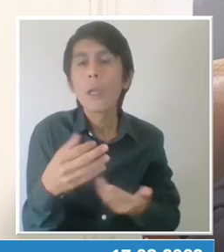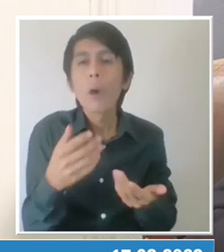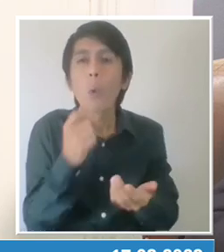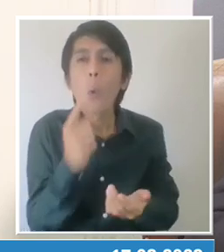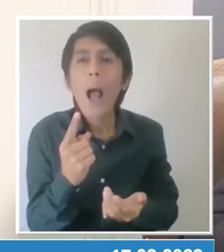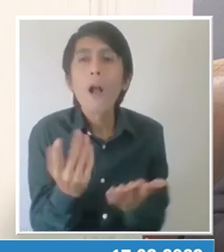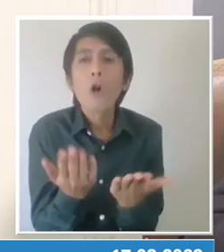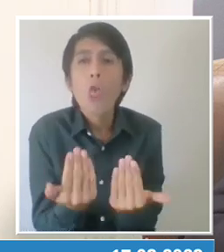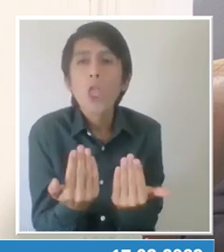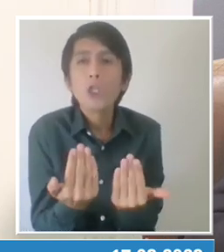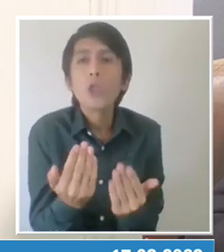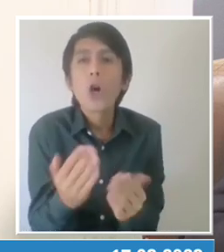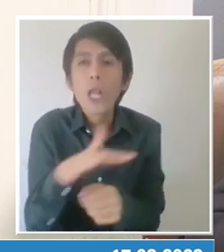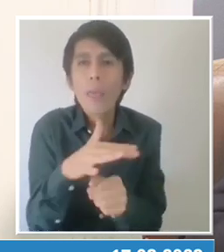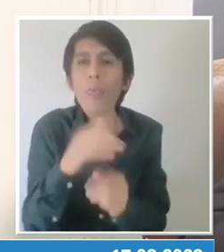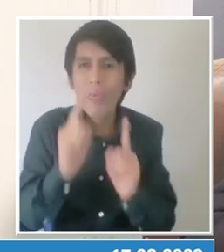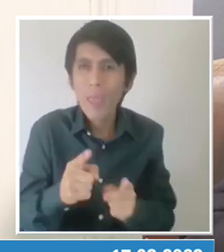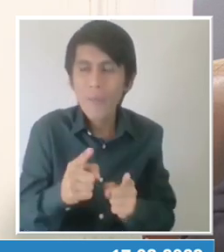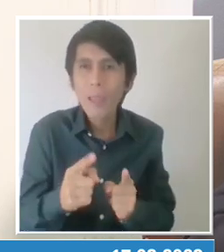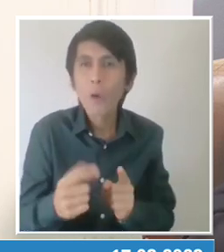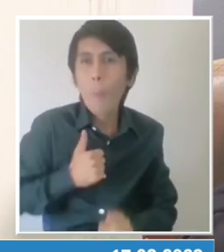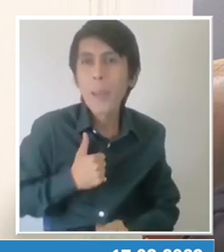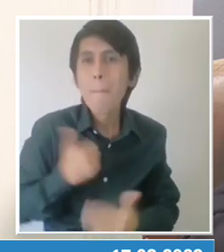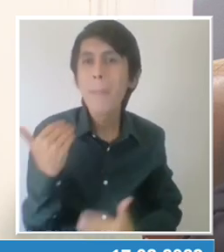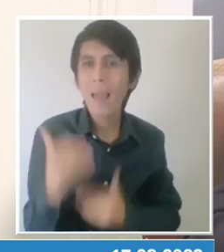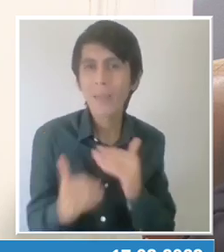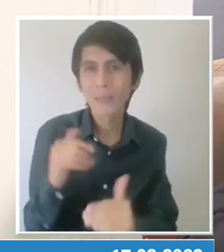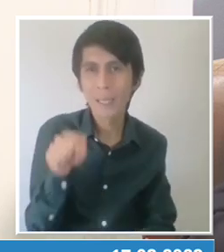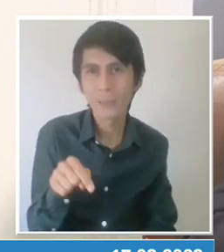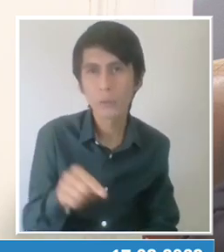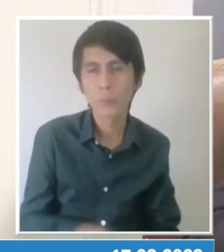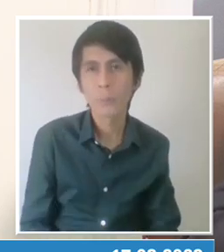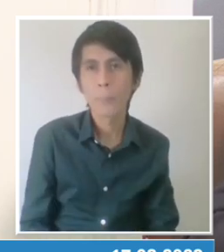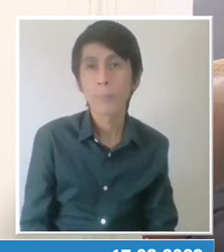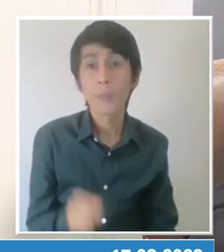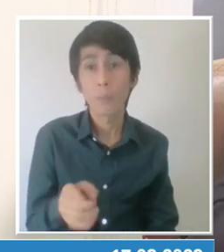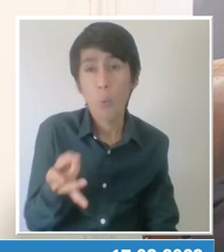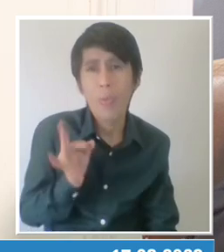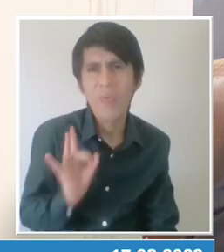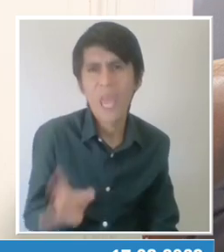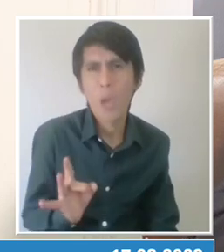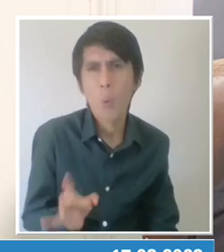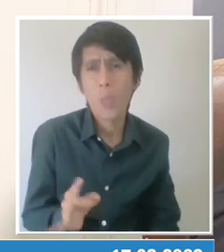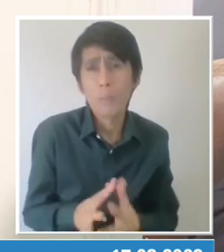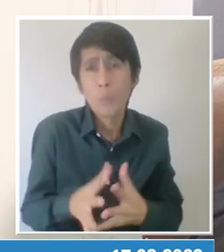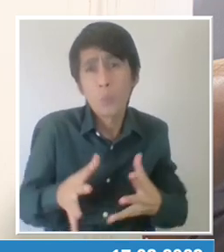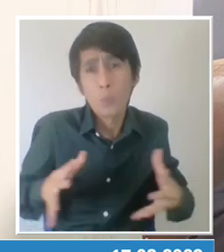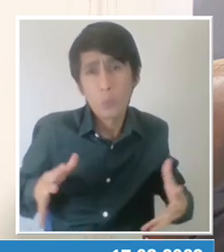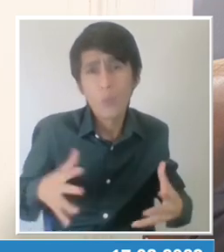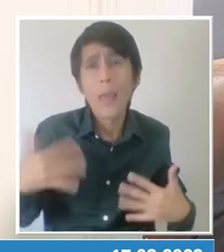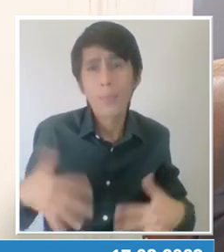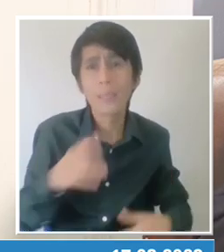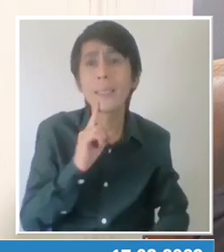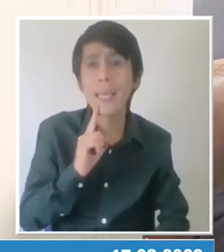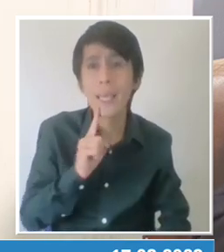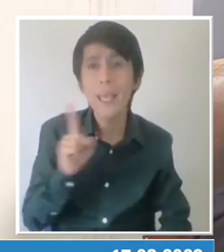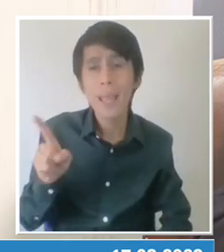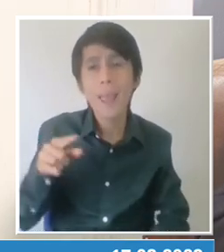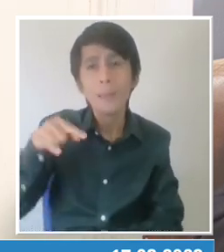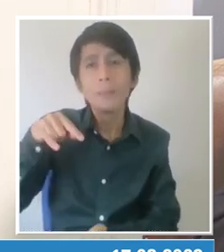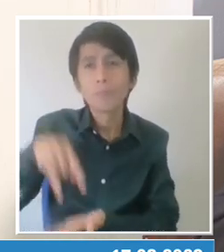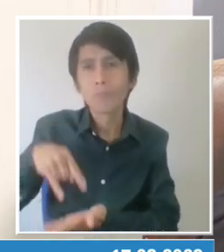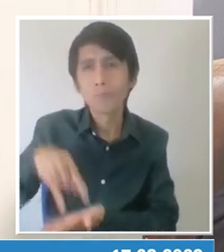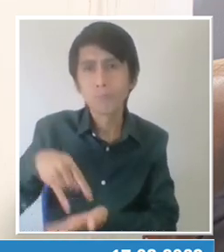esto. Deuda enorme que tiene el legislador de cumplir cabalmente, y de las regiones que demandan